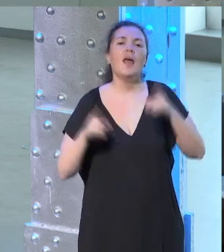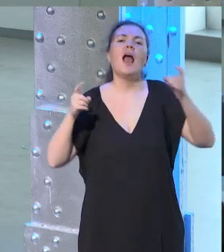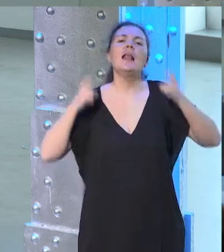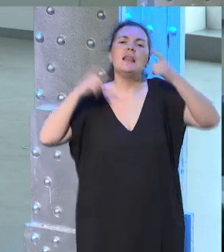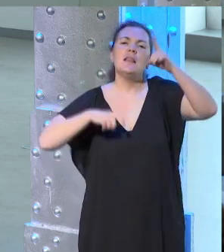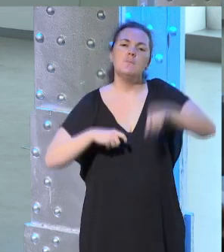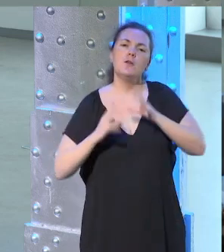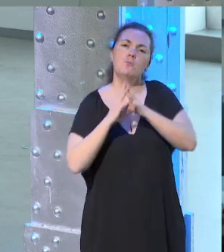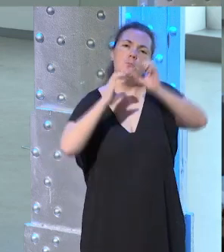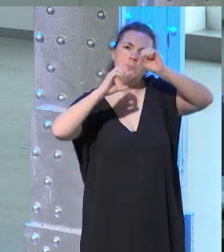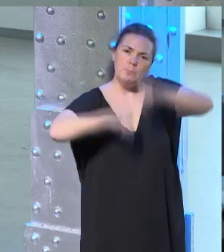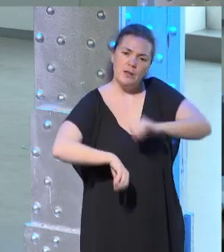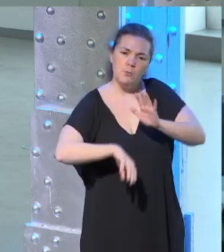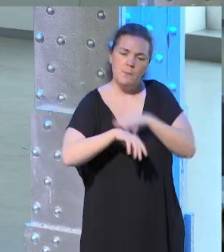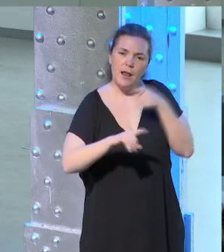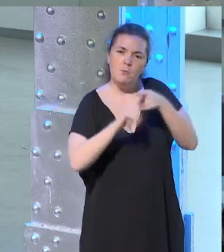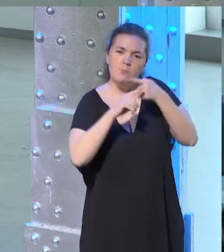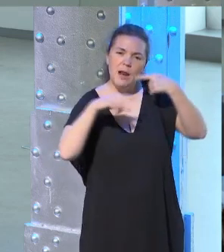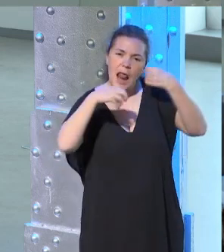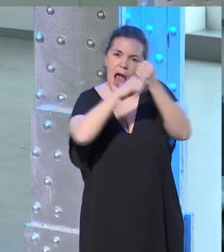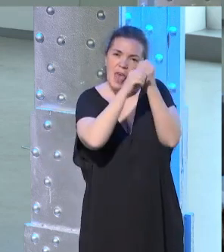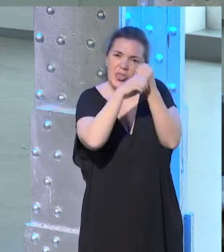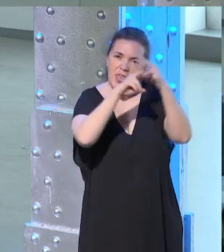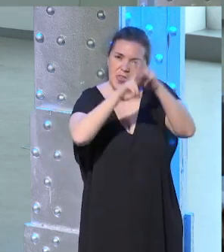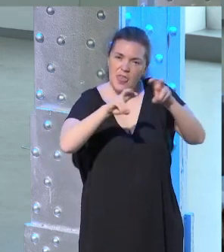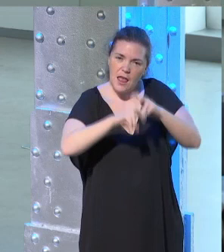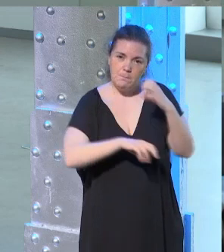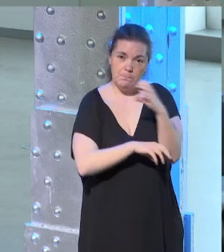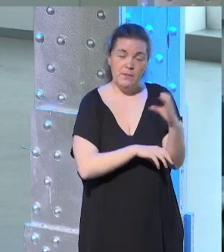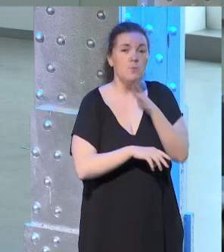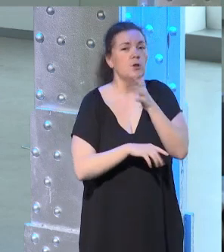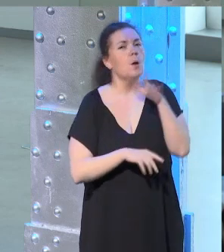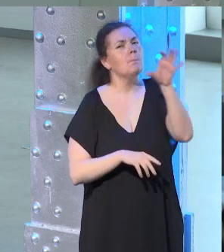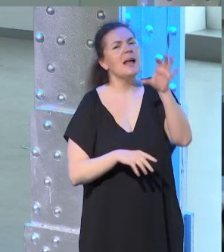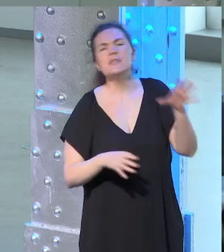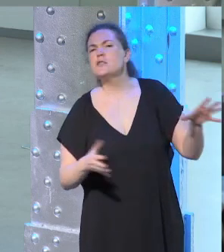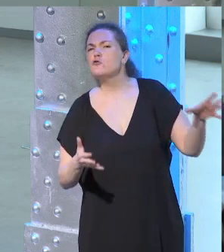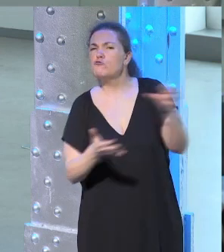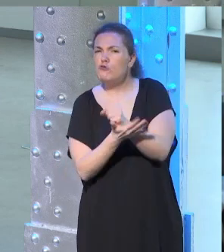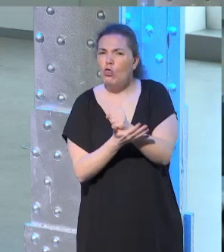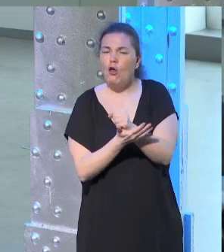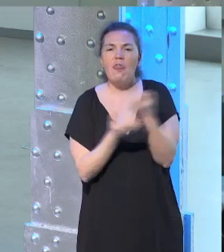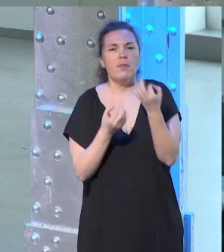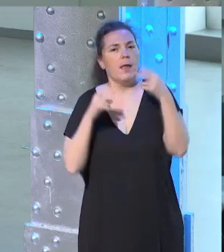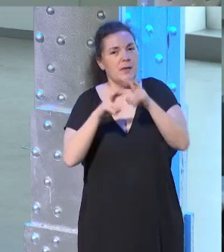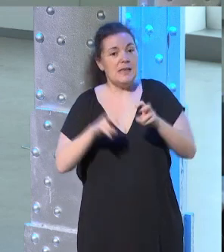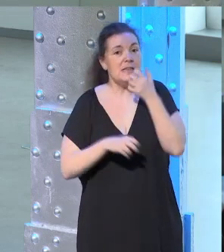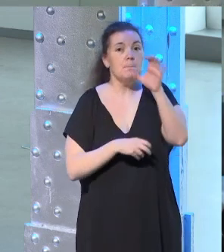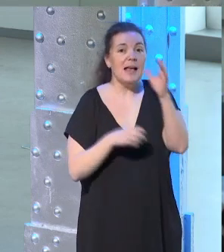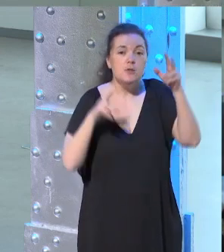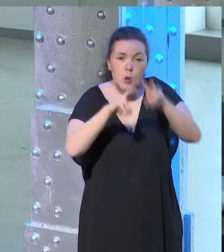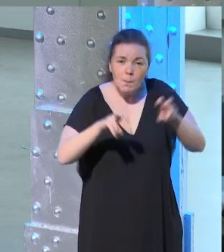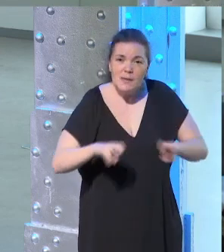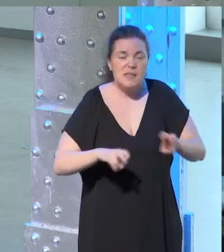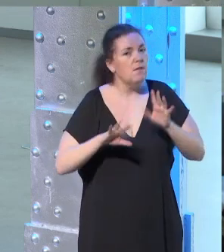un pacto por la ciencia, porque todo país que no investiga acaba siendo